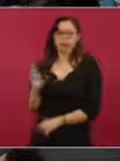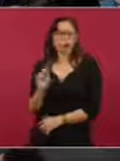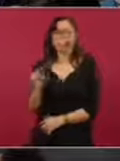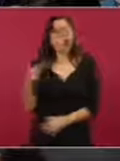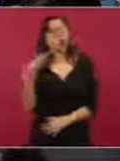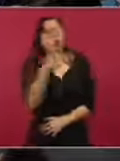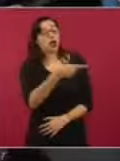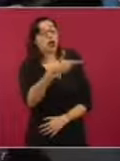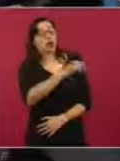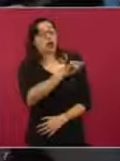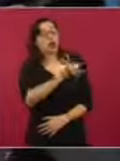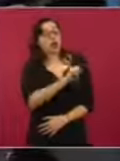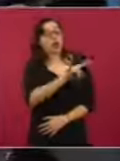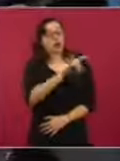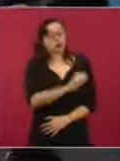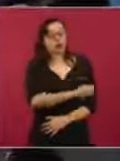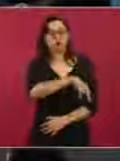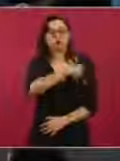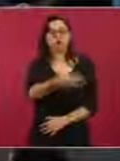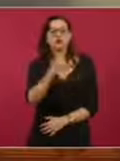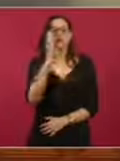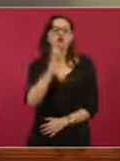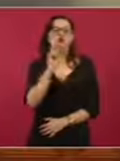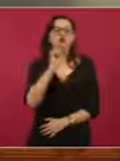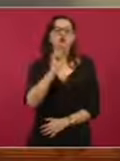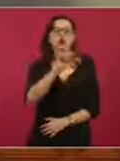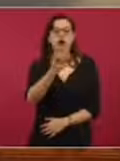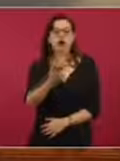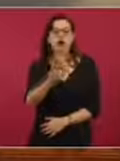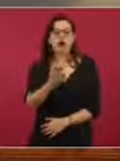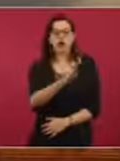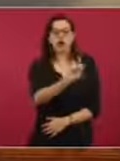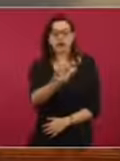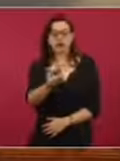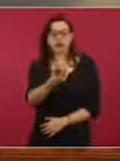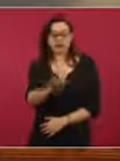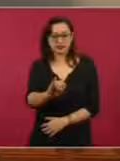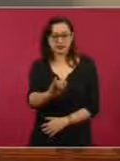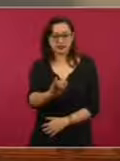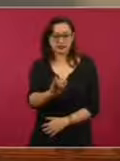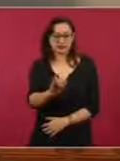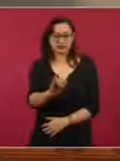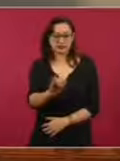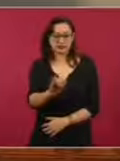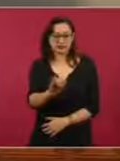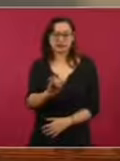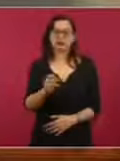Cuevas y Jessy, pero sí es que